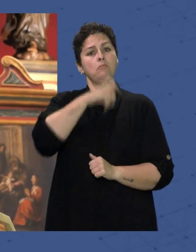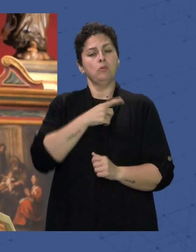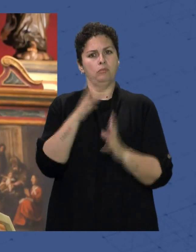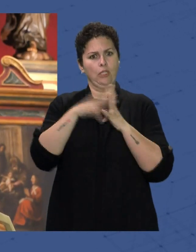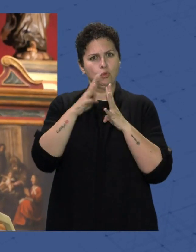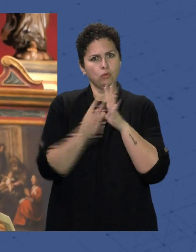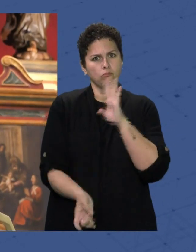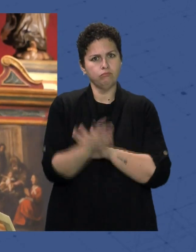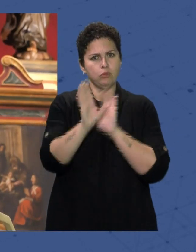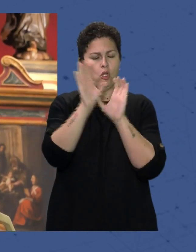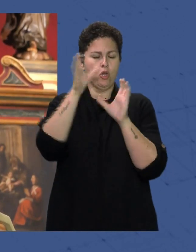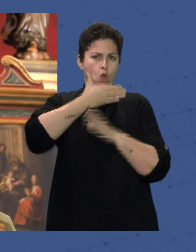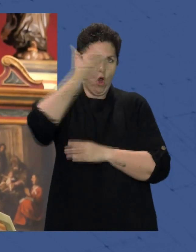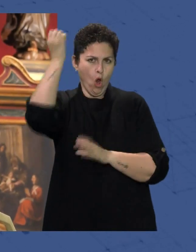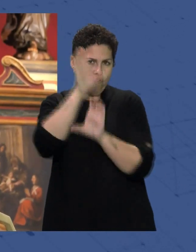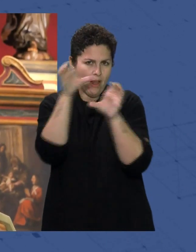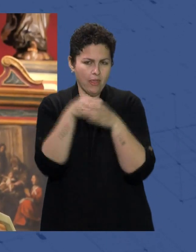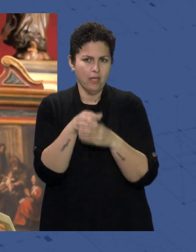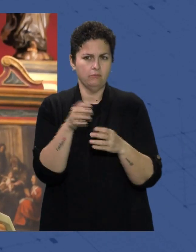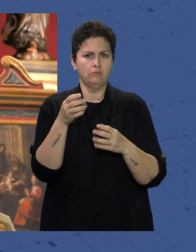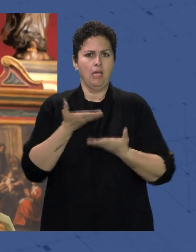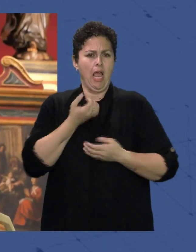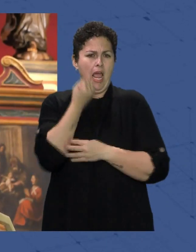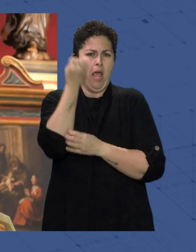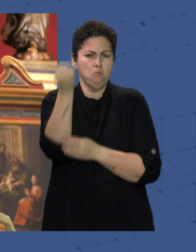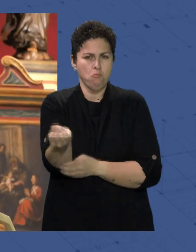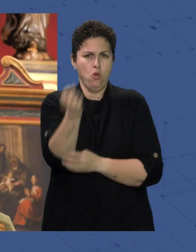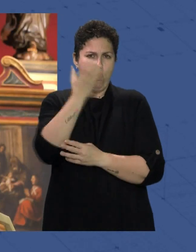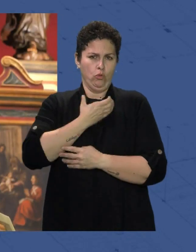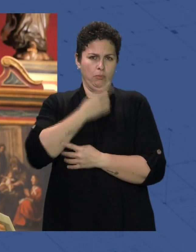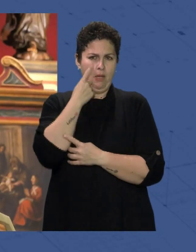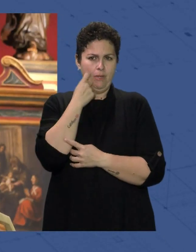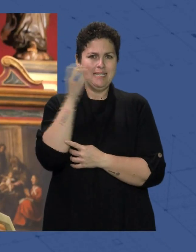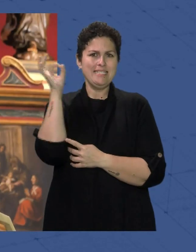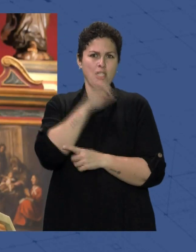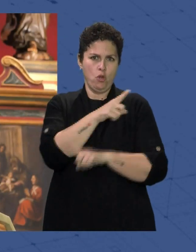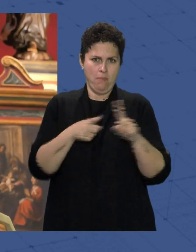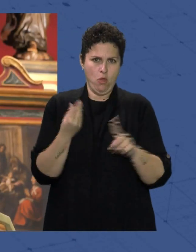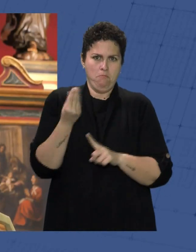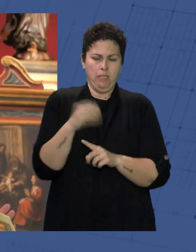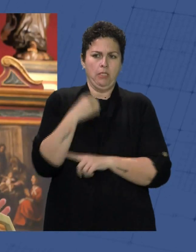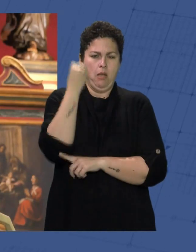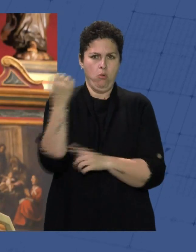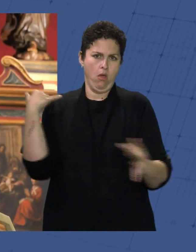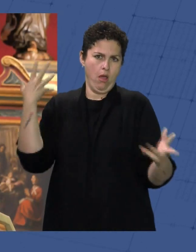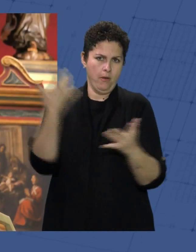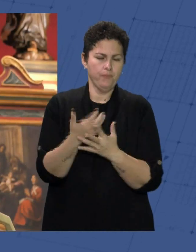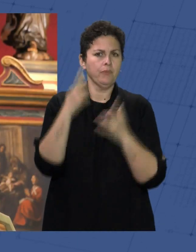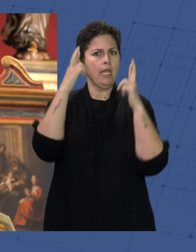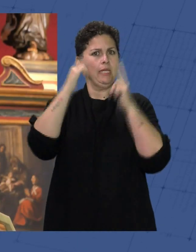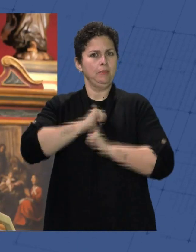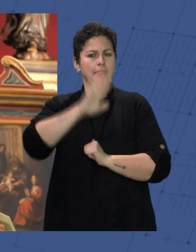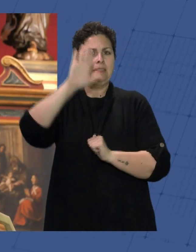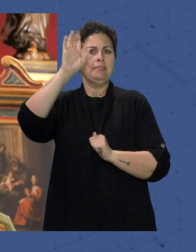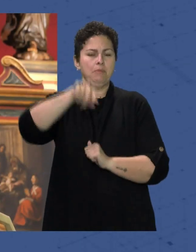Ayuntamiento de Almería A lo largo del último siglo y medio Y esperanza, esperanza en que todo ese patrimonio material